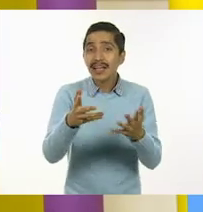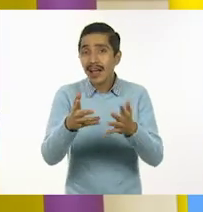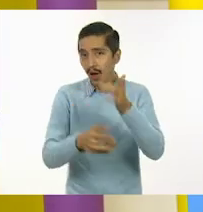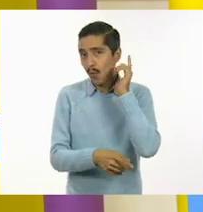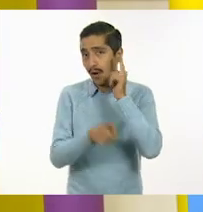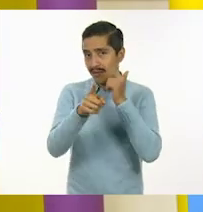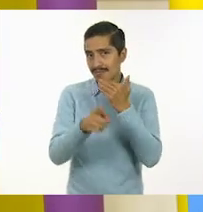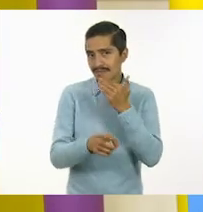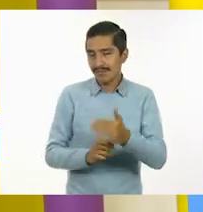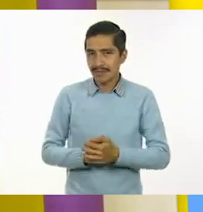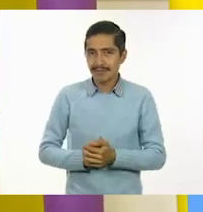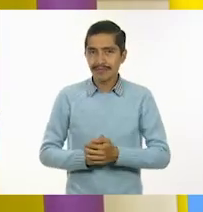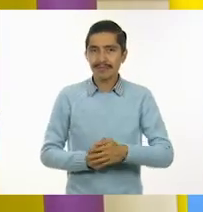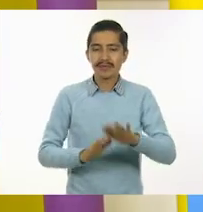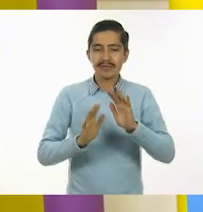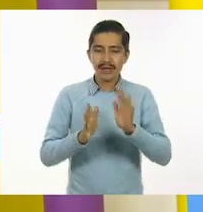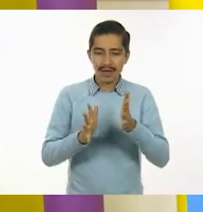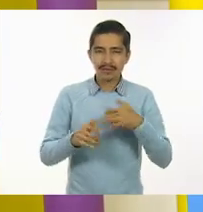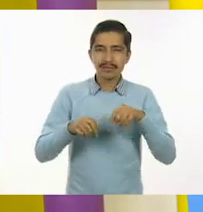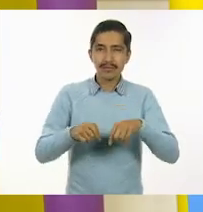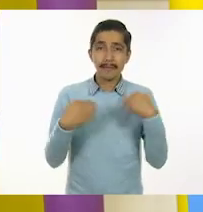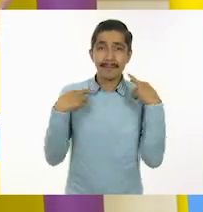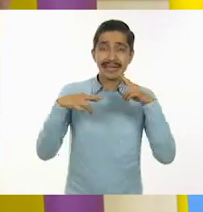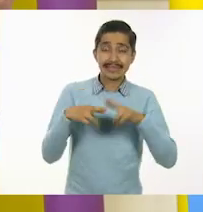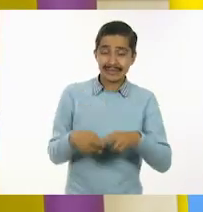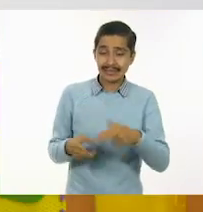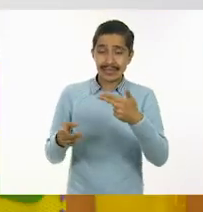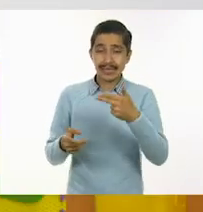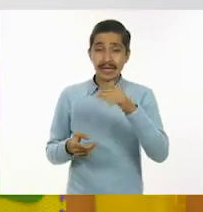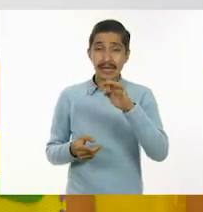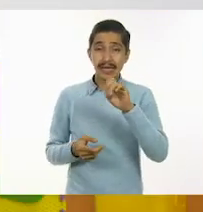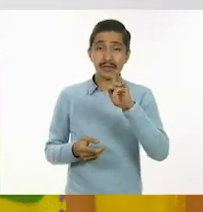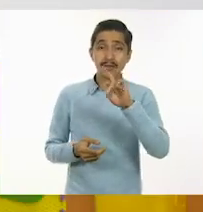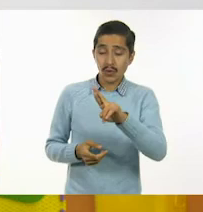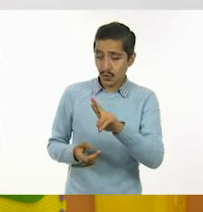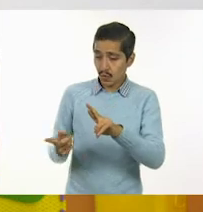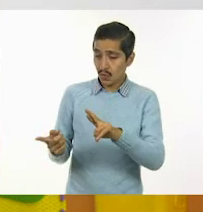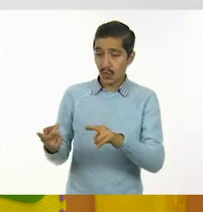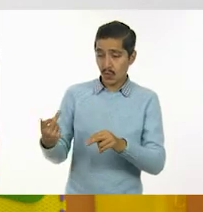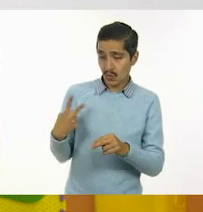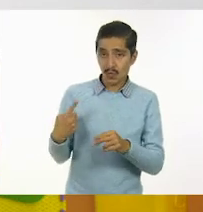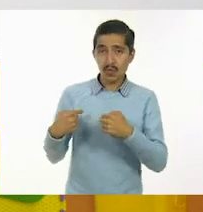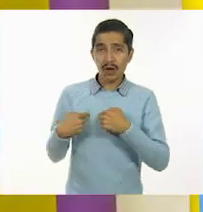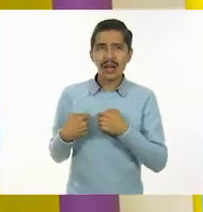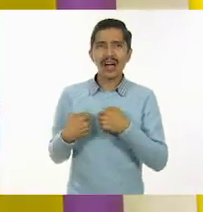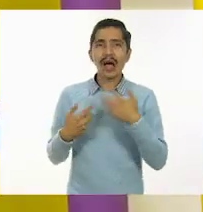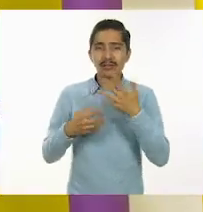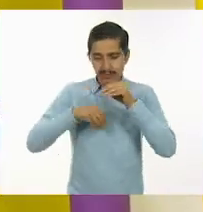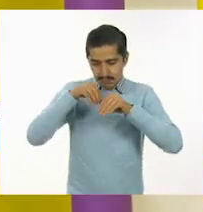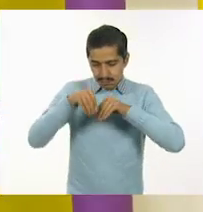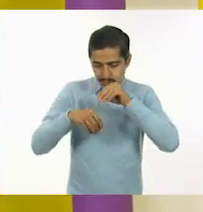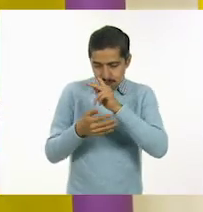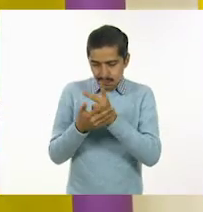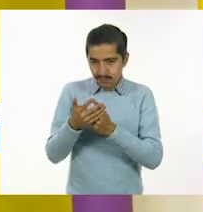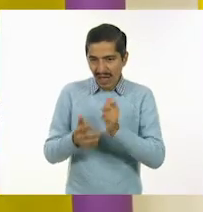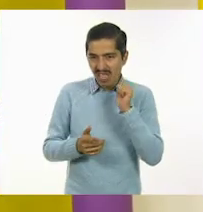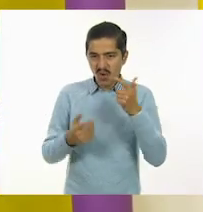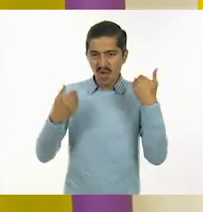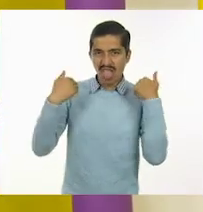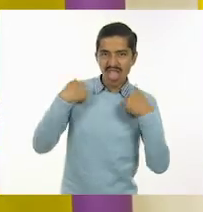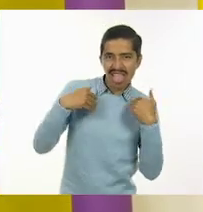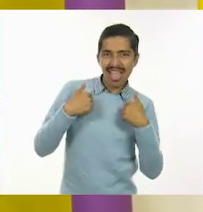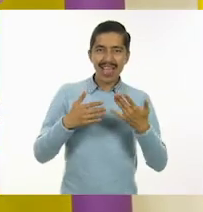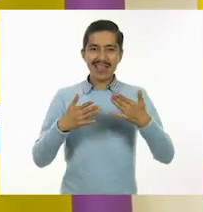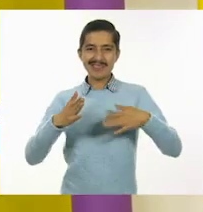Espero que muy bien. Ya estamos aquí, el maestro Héctor y yo, planeando algunas aventuras